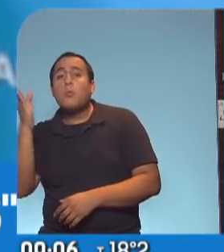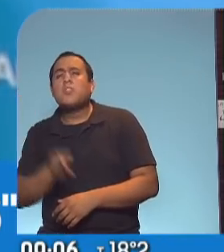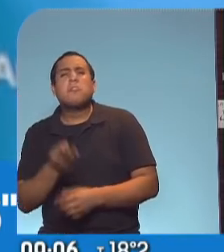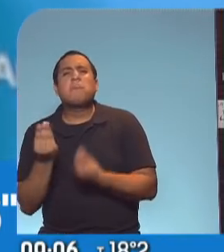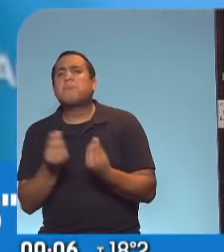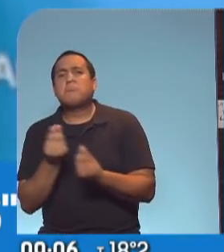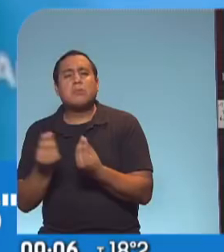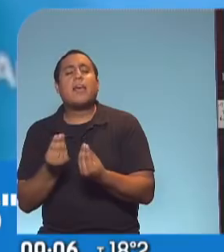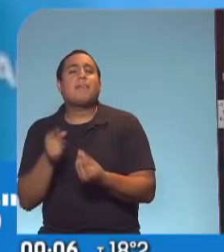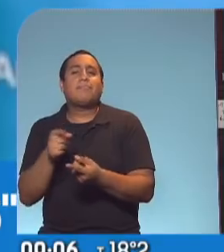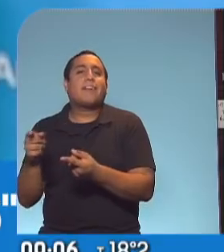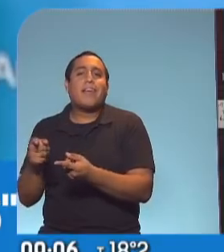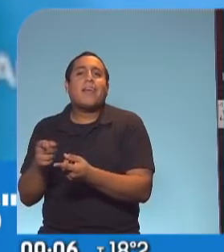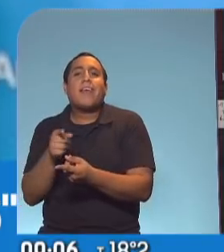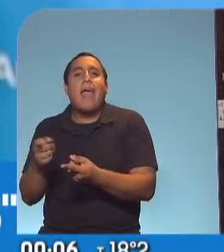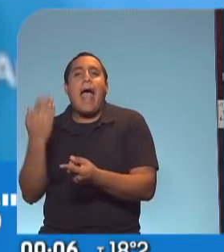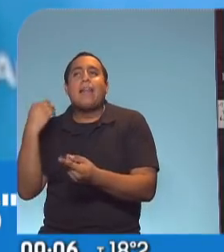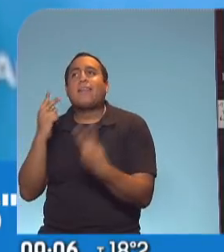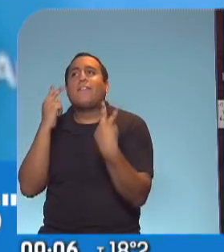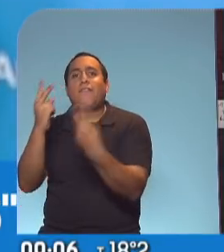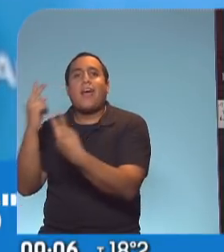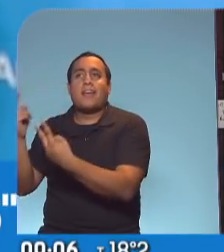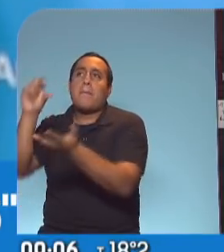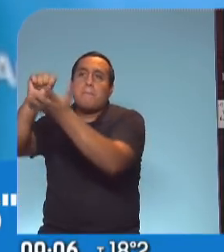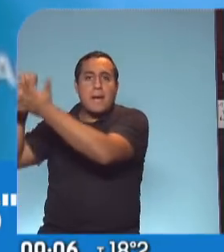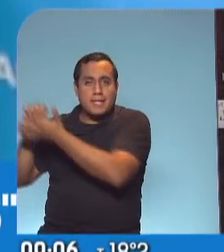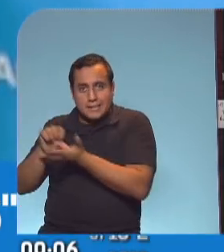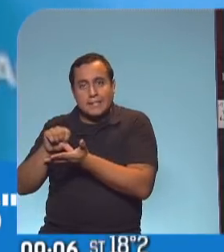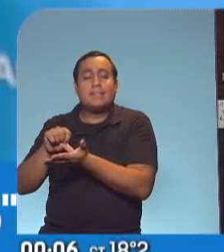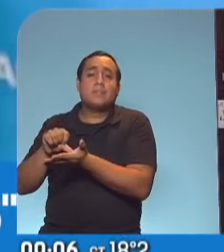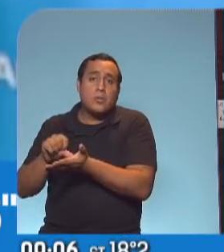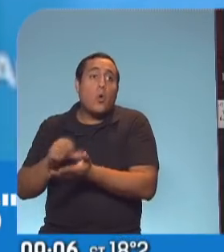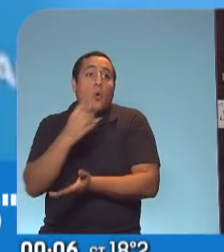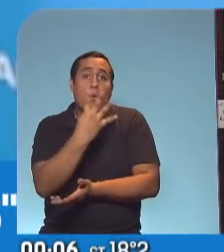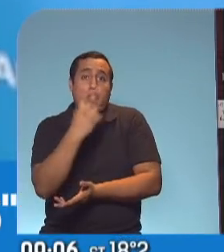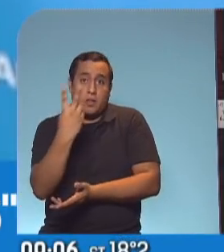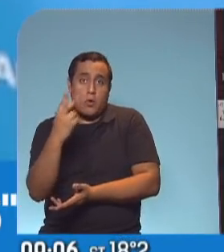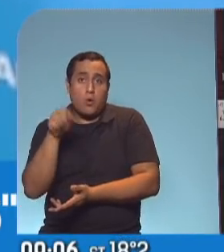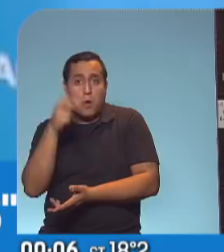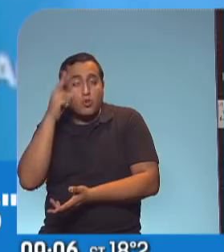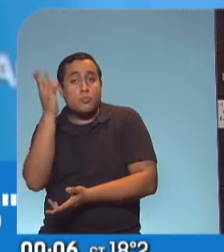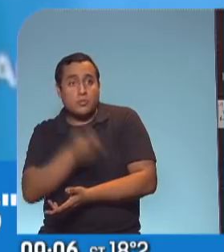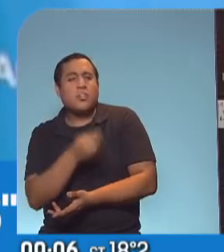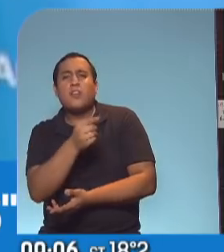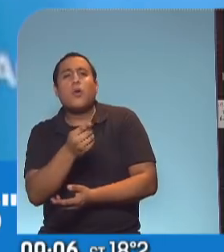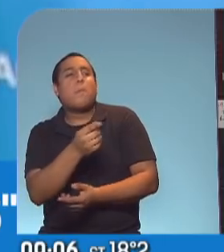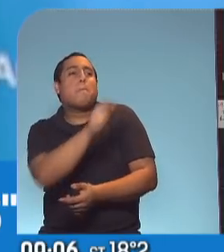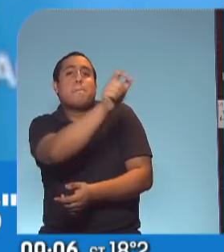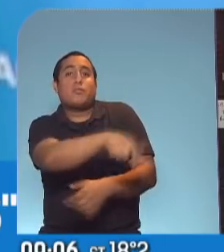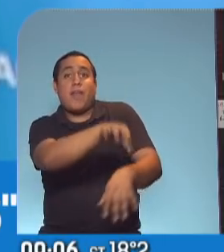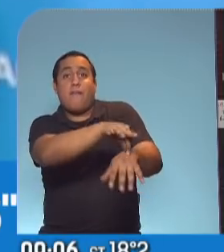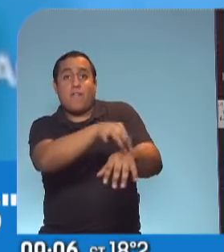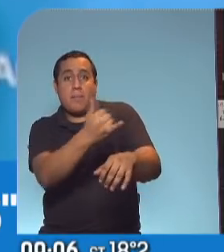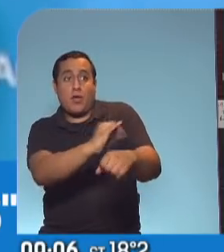casos mantiene una relación con haber tenido un viaje previo al exterior, el 42,8% por haber tenido un contacto estrecho con un caso